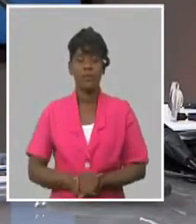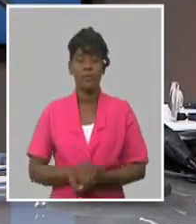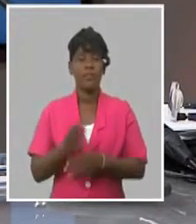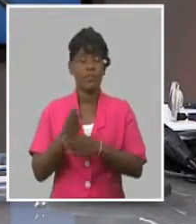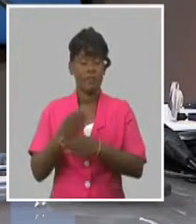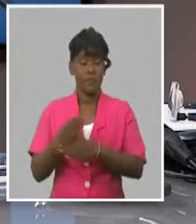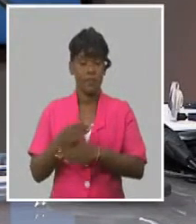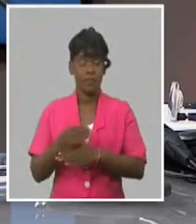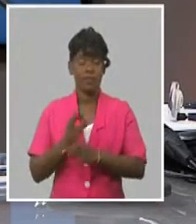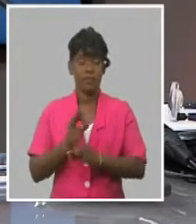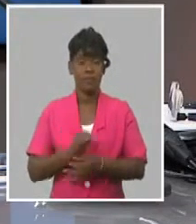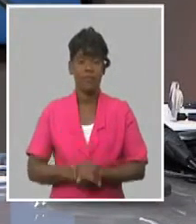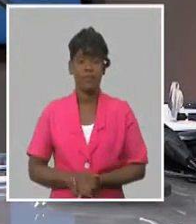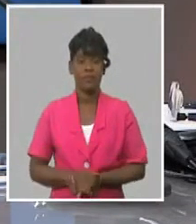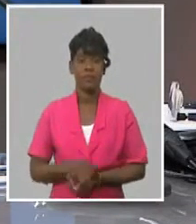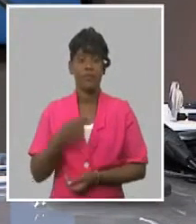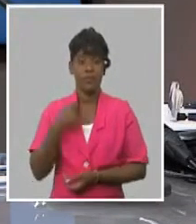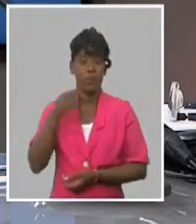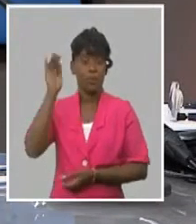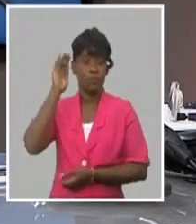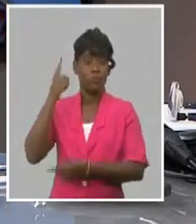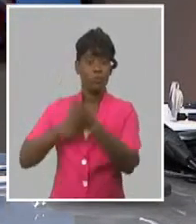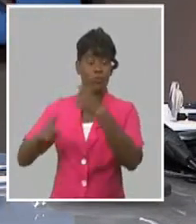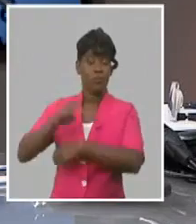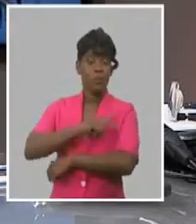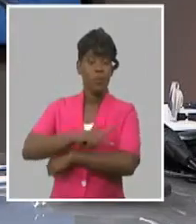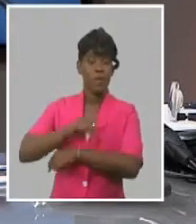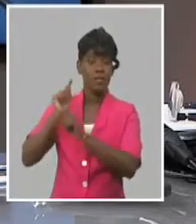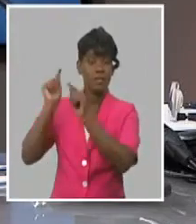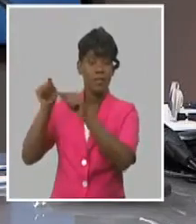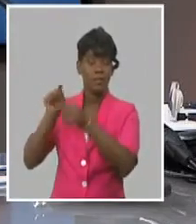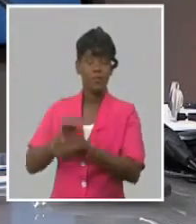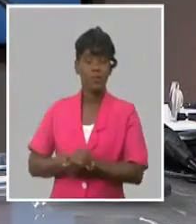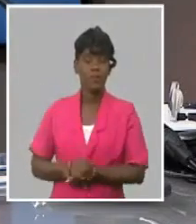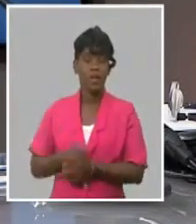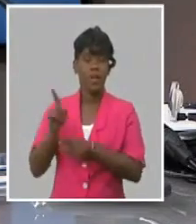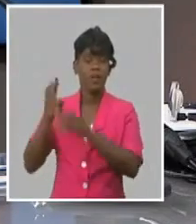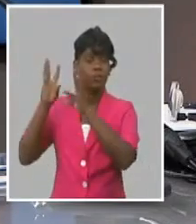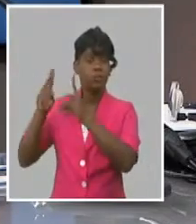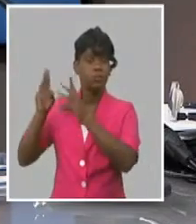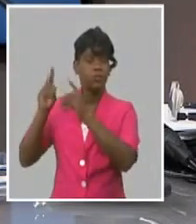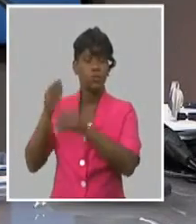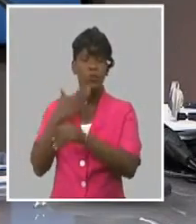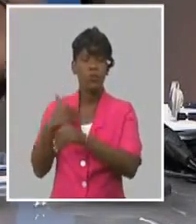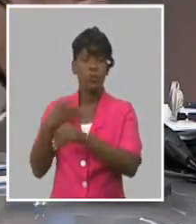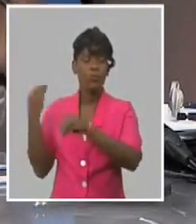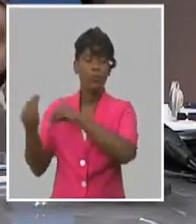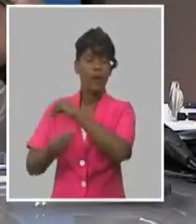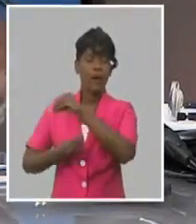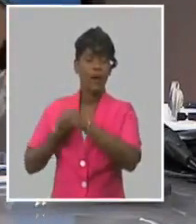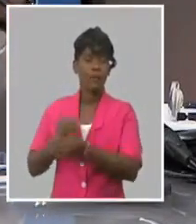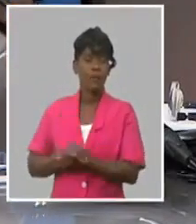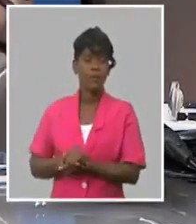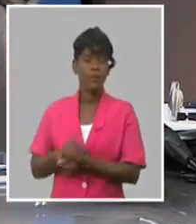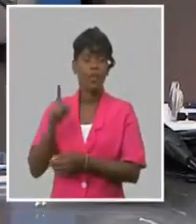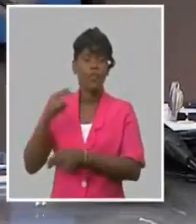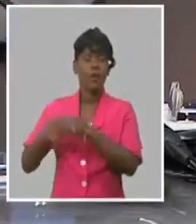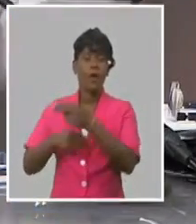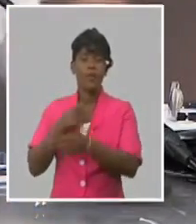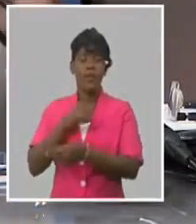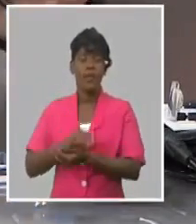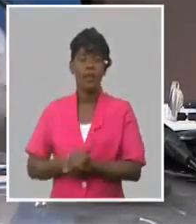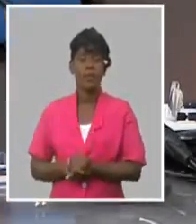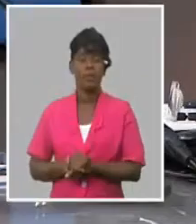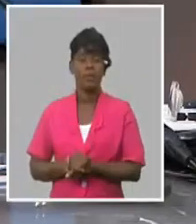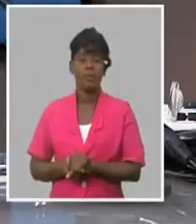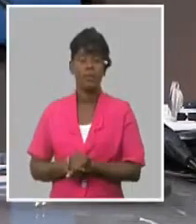Bien complejo. Yo conozco países que para calcular el tipo de cambio cogen una canasta de monedas